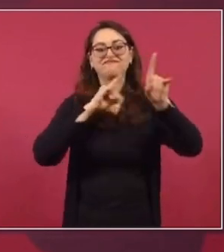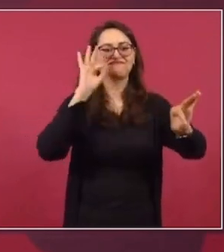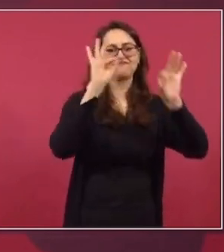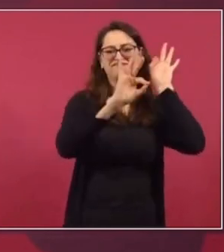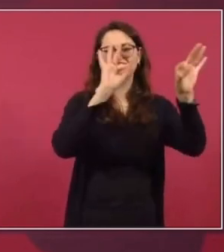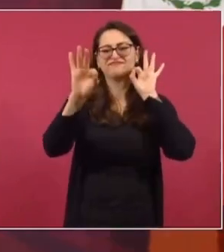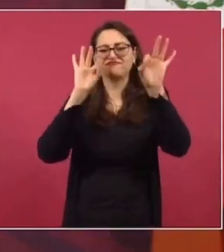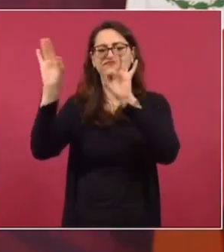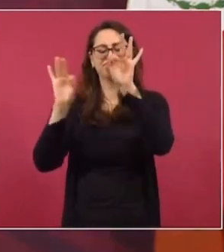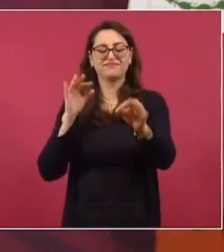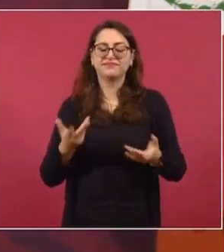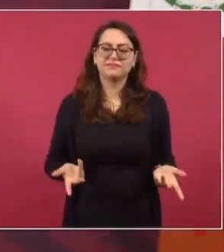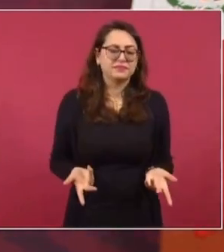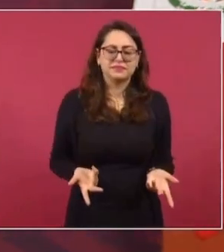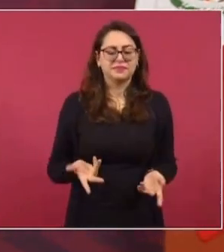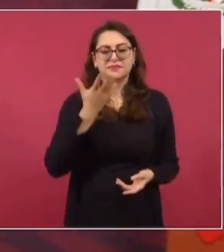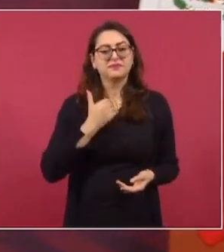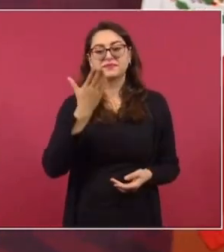No, la